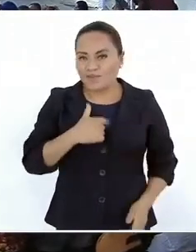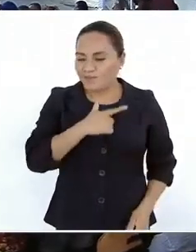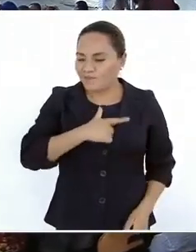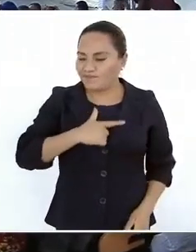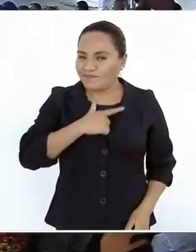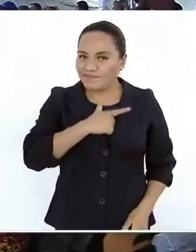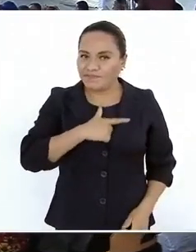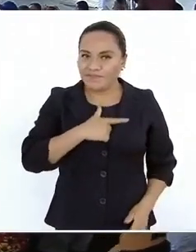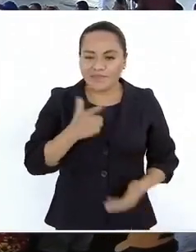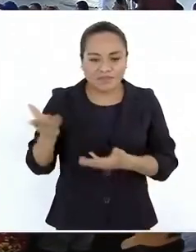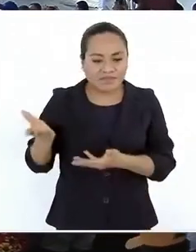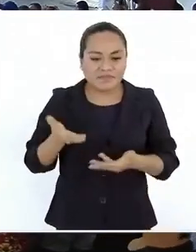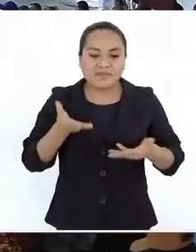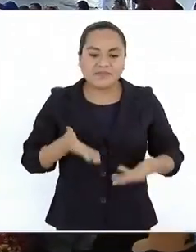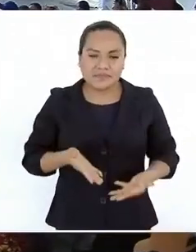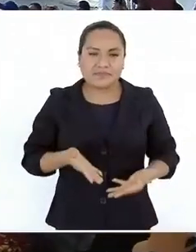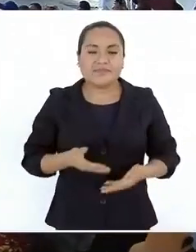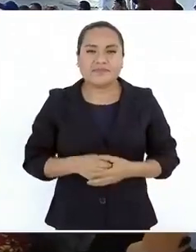con ustedes.